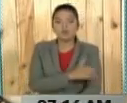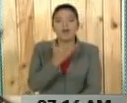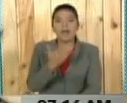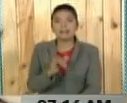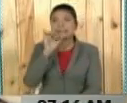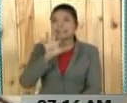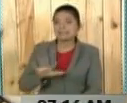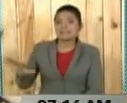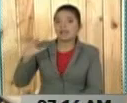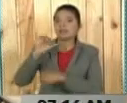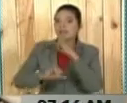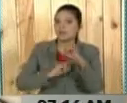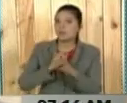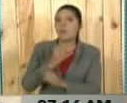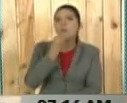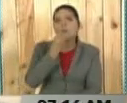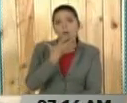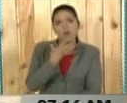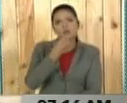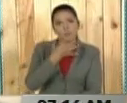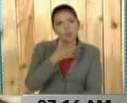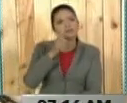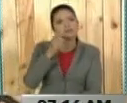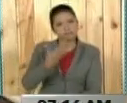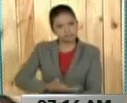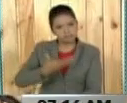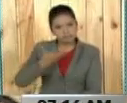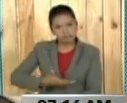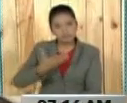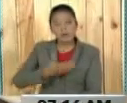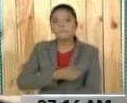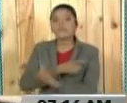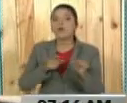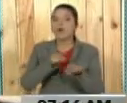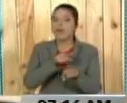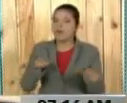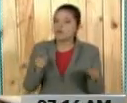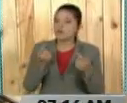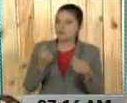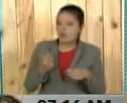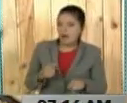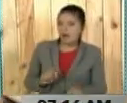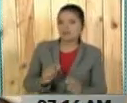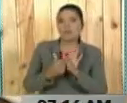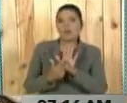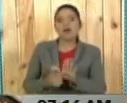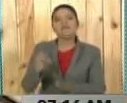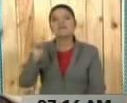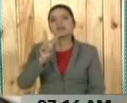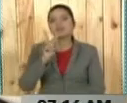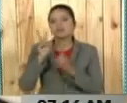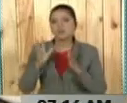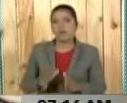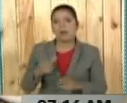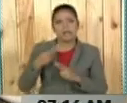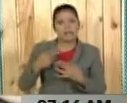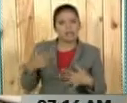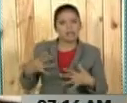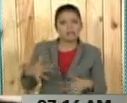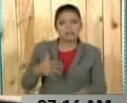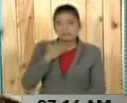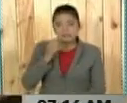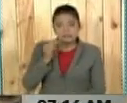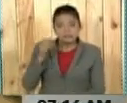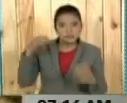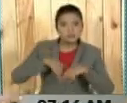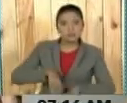internacional muy bueno, muy importante, donde ellos intentan demostrar, bueno, que Venezuela está en crisis, al borde del abismo, que si no